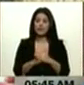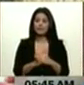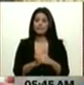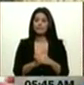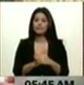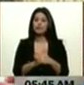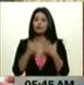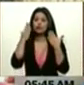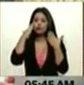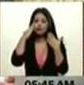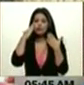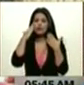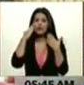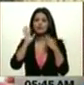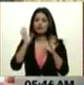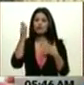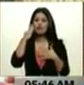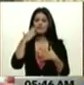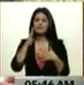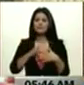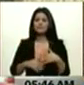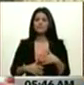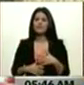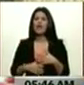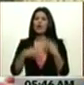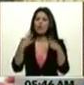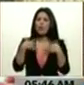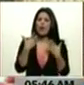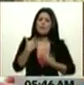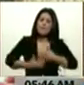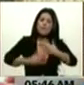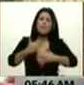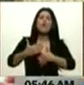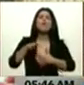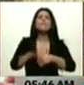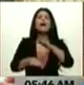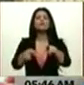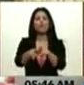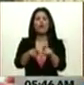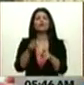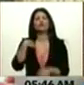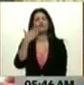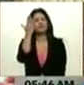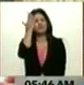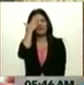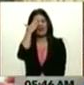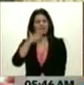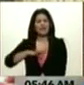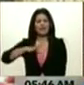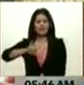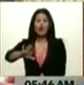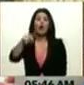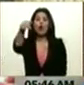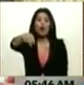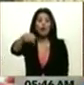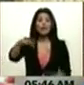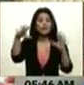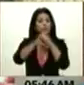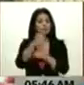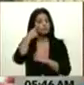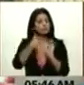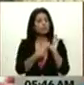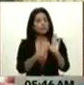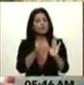de los pasos que hay que dar, cómo darlos y cuándo darlos. Así que no se pierdan esta jornada